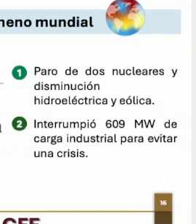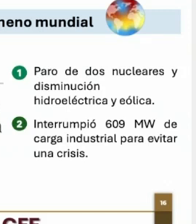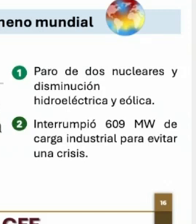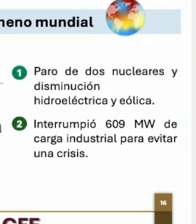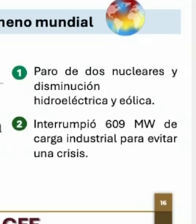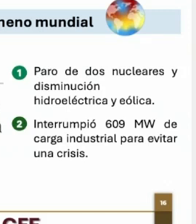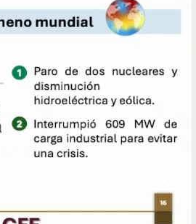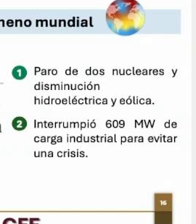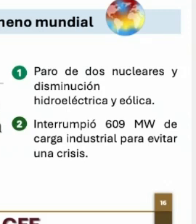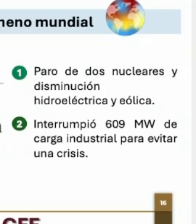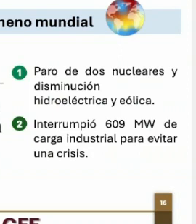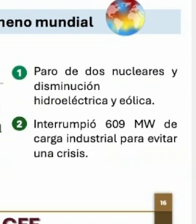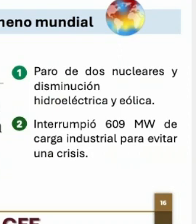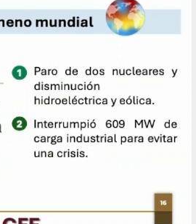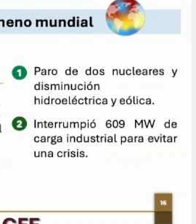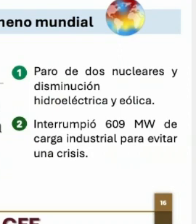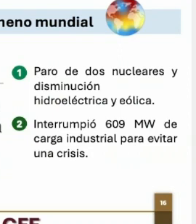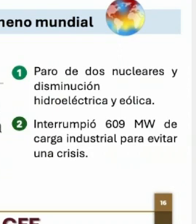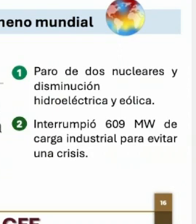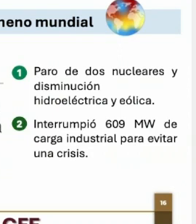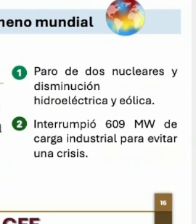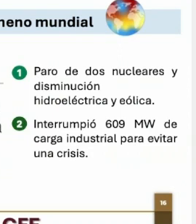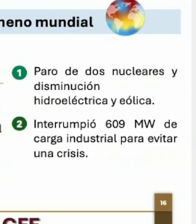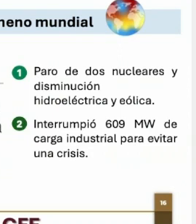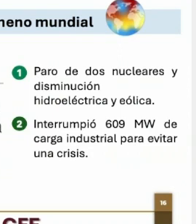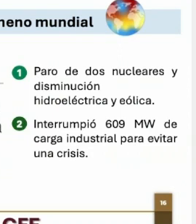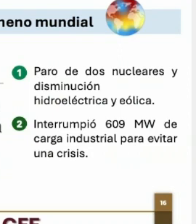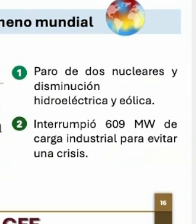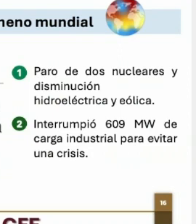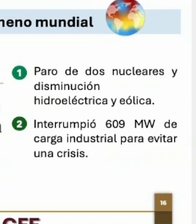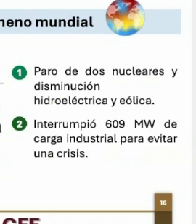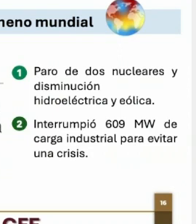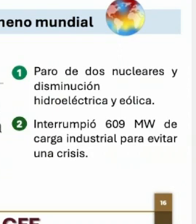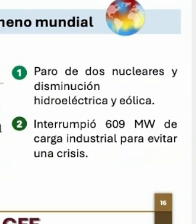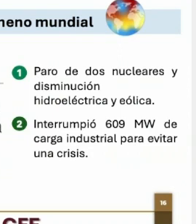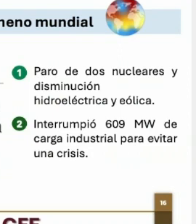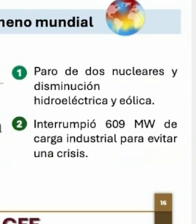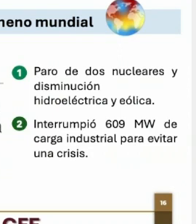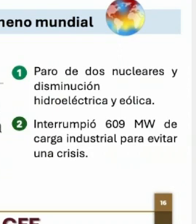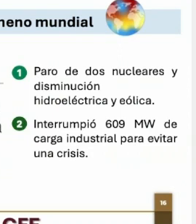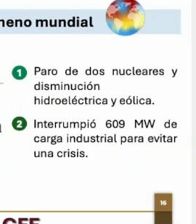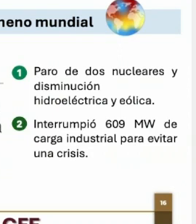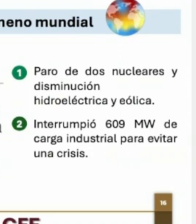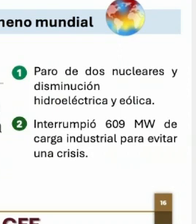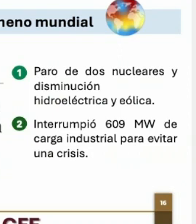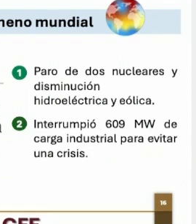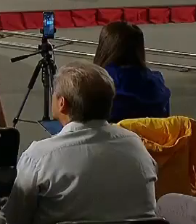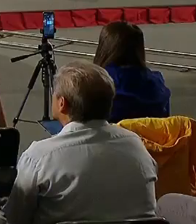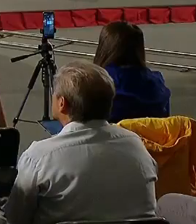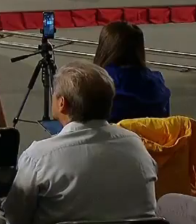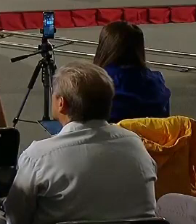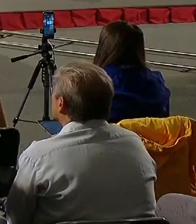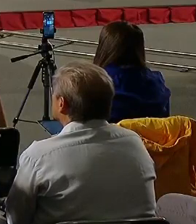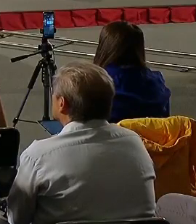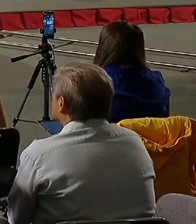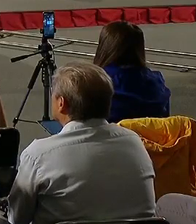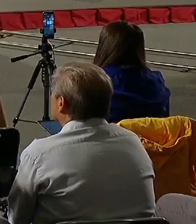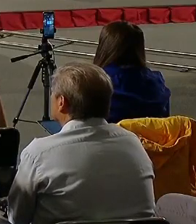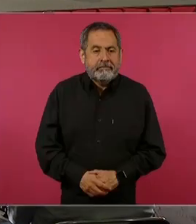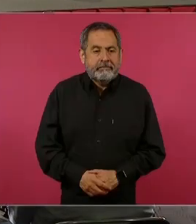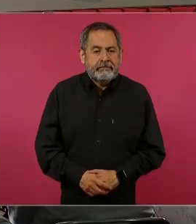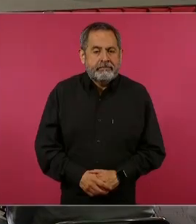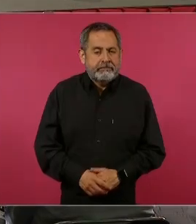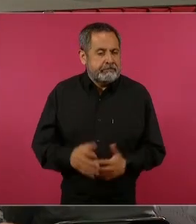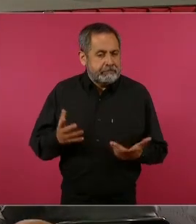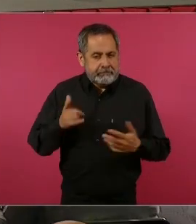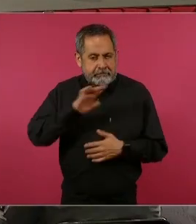española tuvo que tirar la carga de esta gran industria para evitar que hubiera un apagón masivo. ¿Por qué se